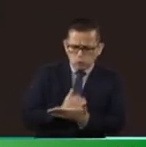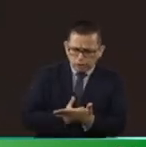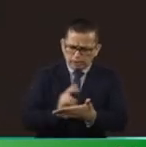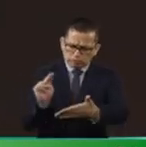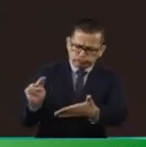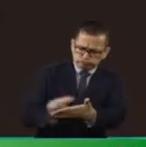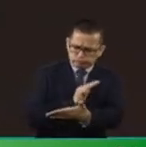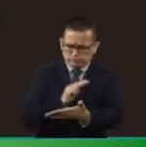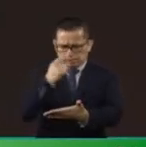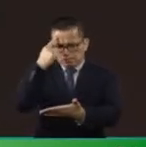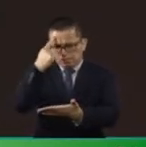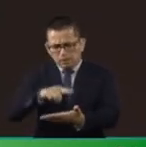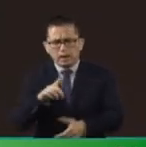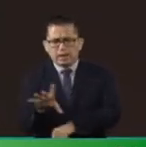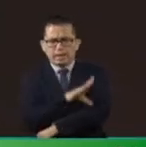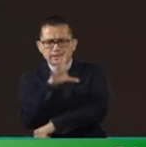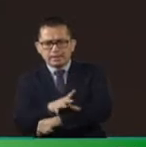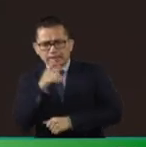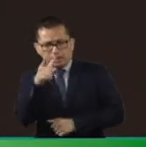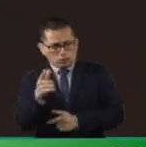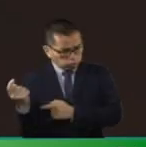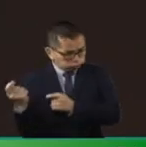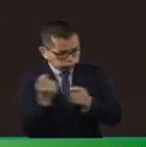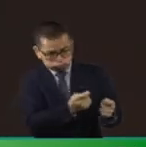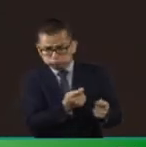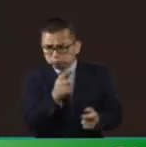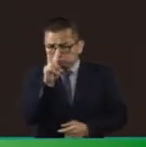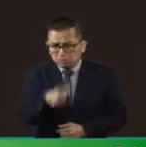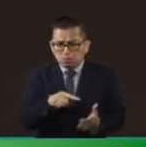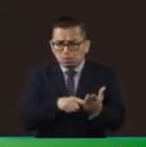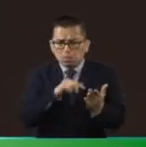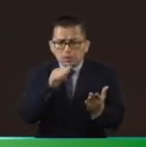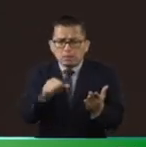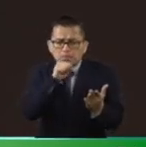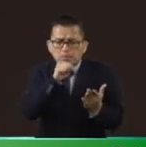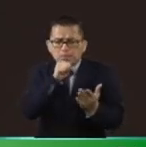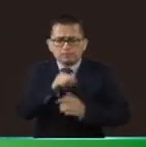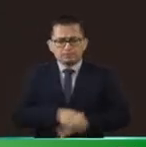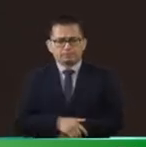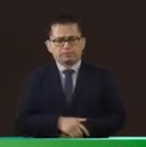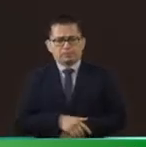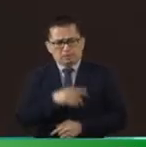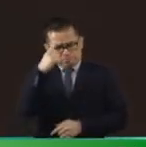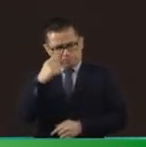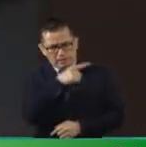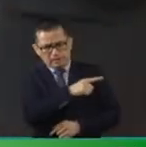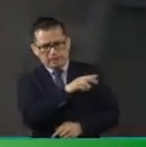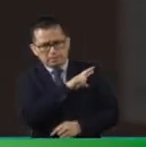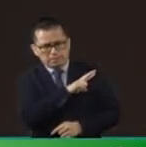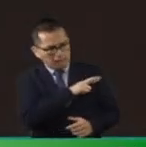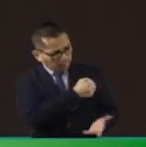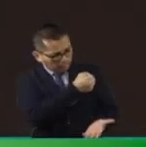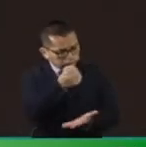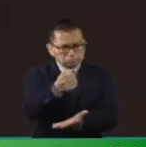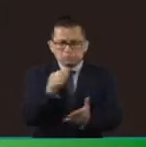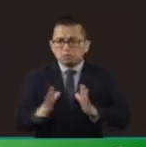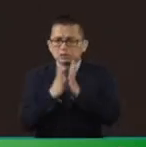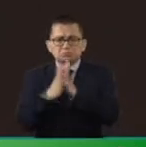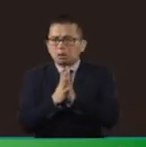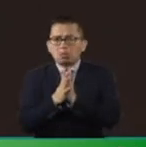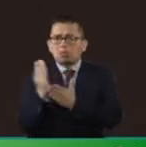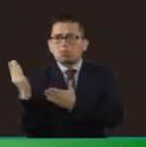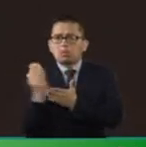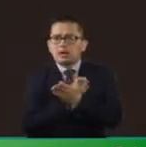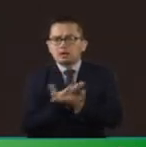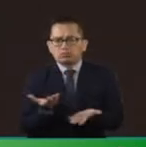del servicio de energía eléctrica. Establece la limitación a la competencia privada. Y algo terrible también es